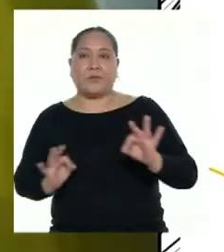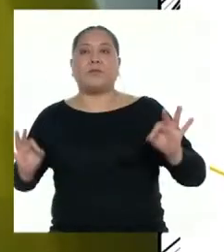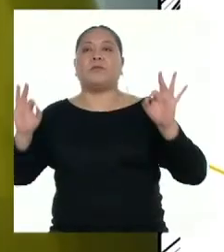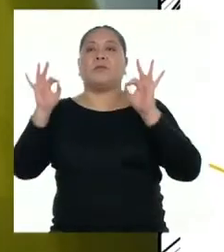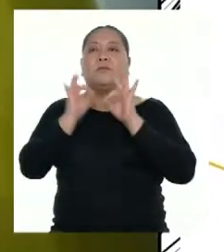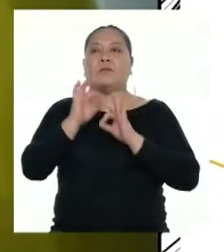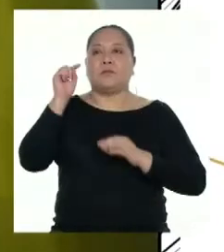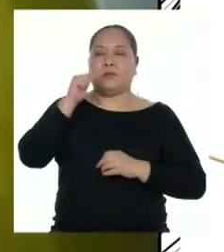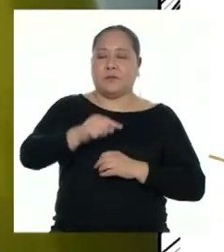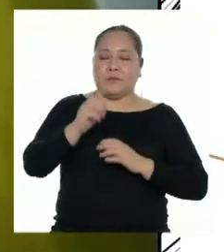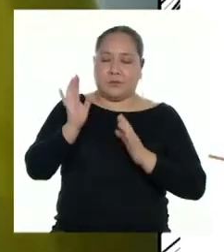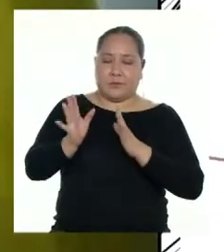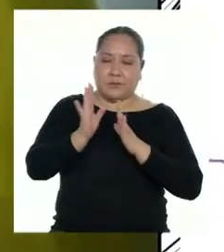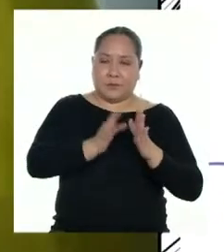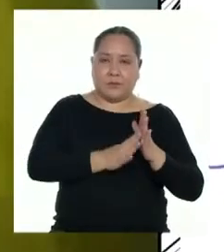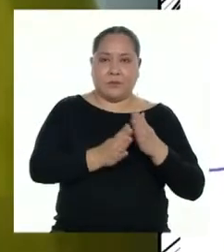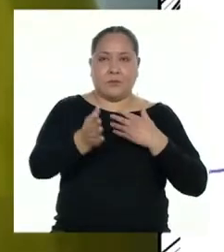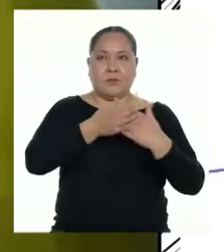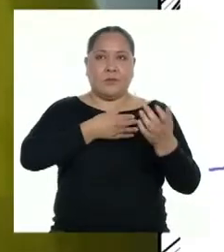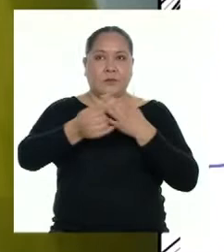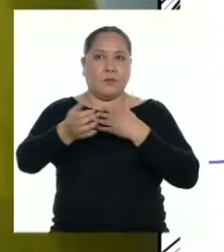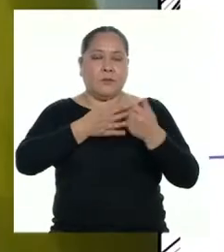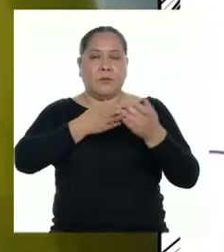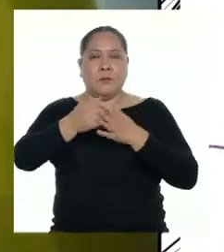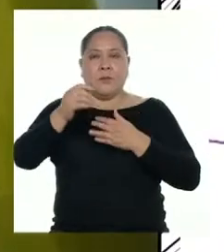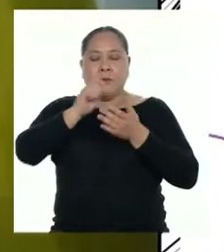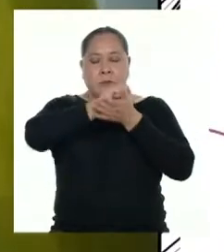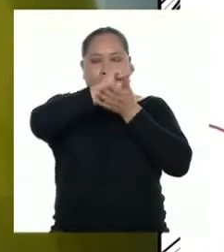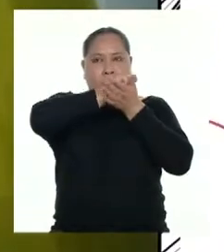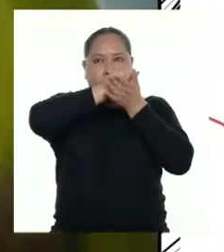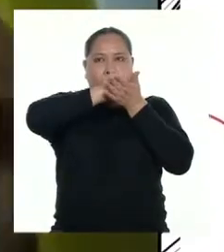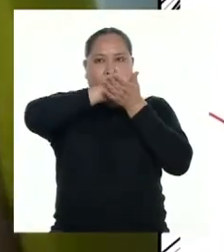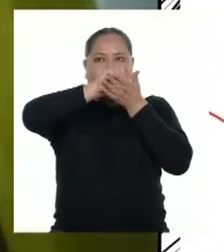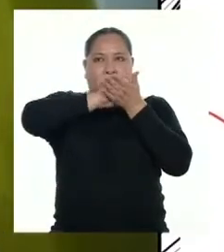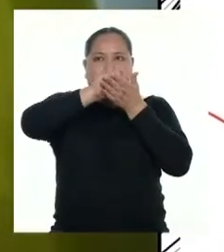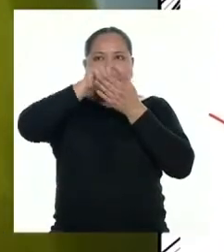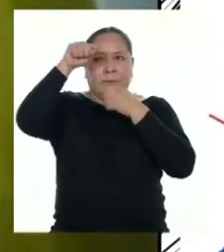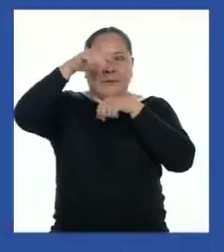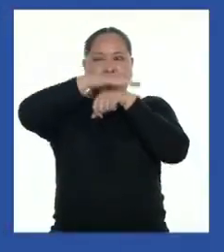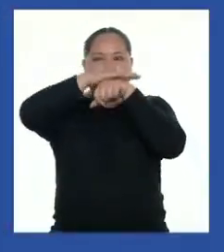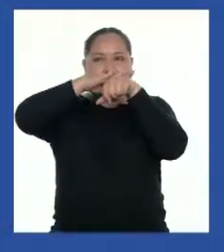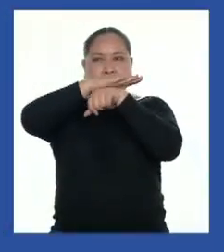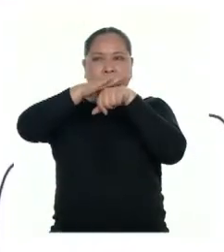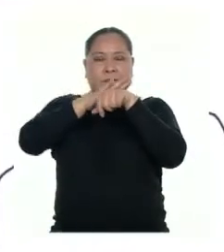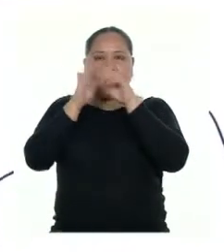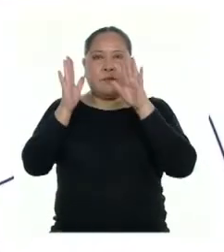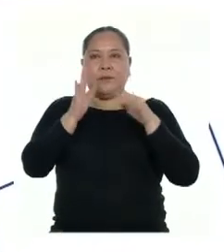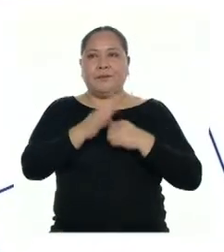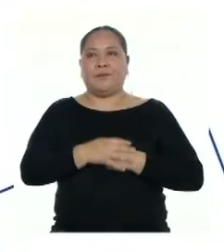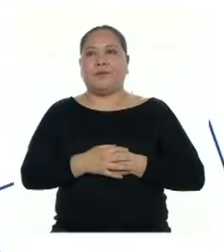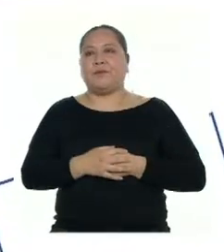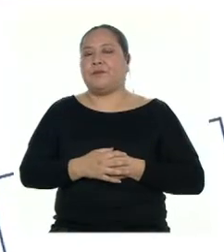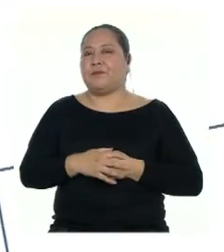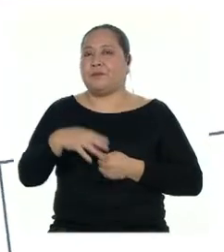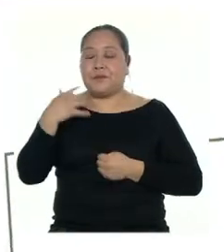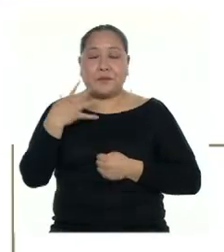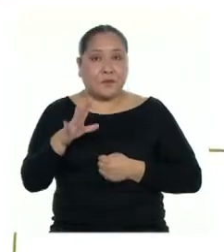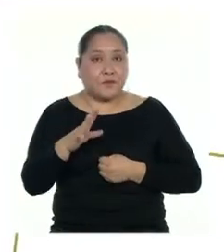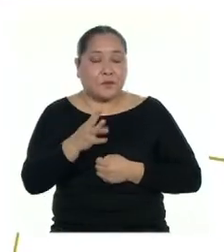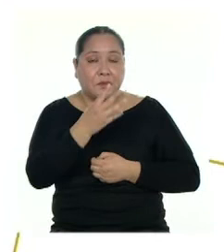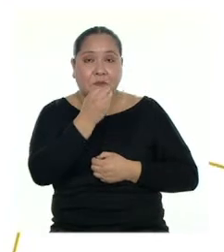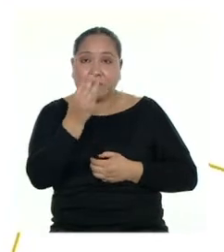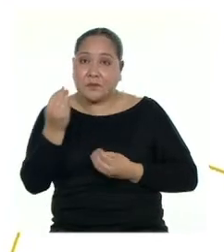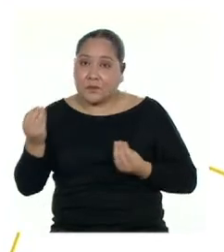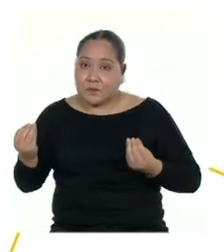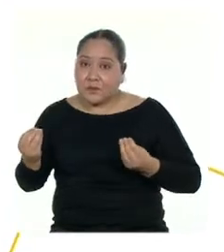importante para la elaboración de cualquier tipo de texto, que es la planificación. Hemos tenido varios retos en